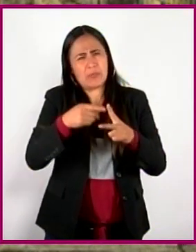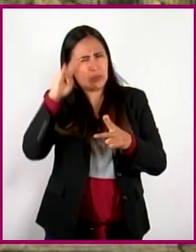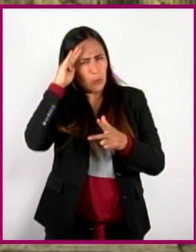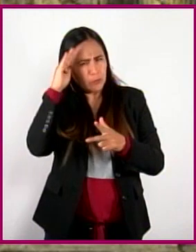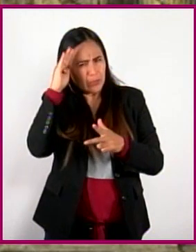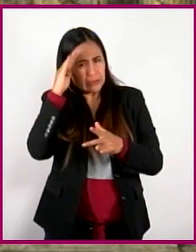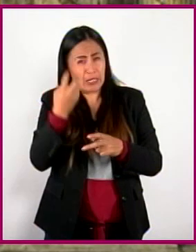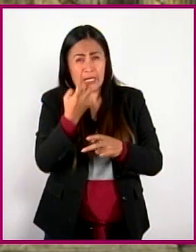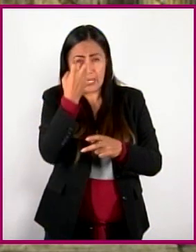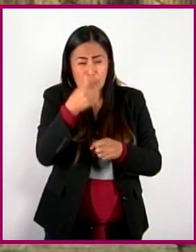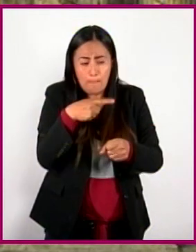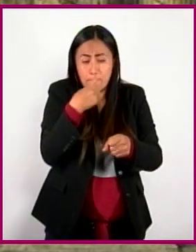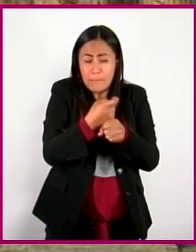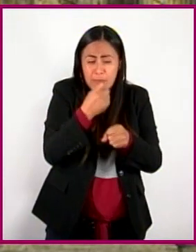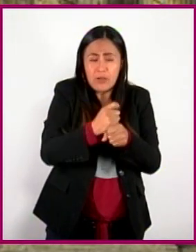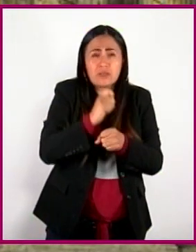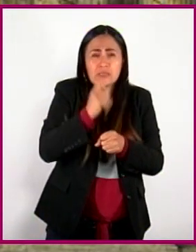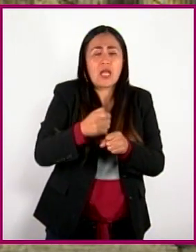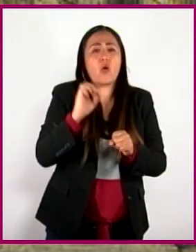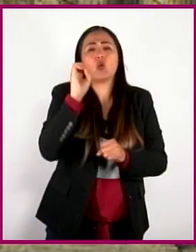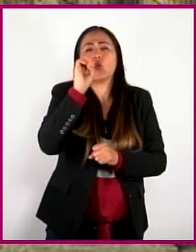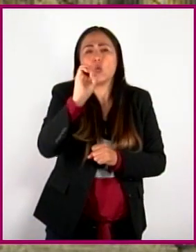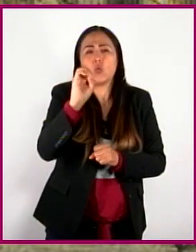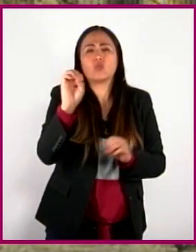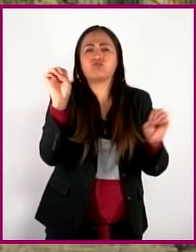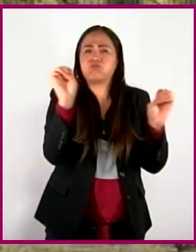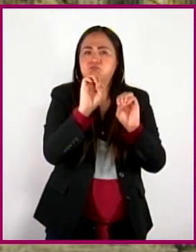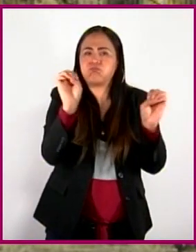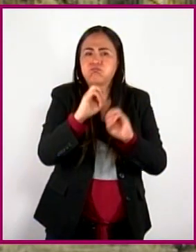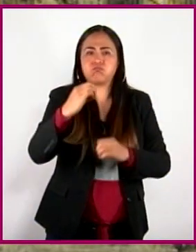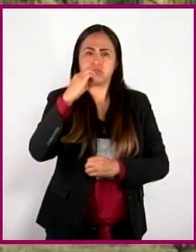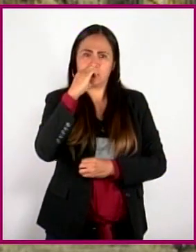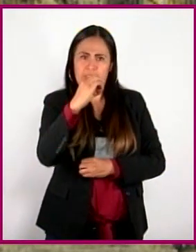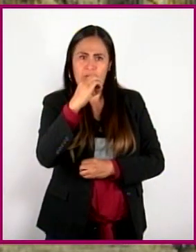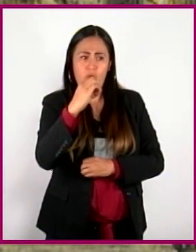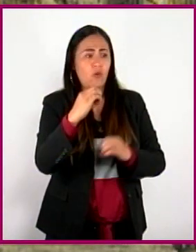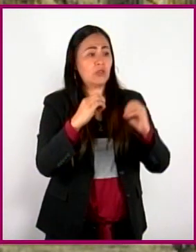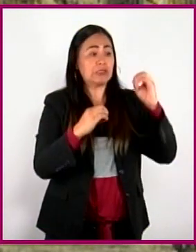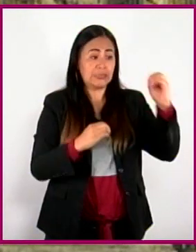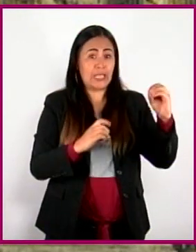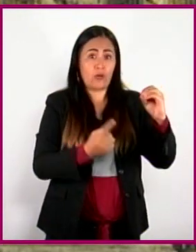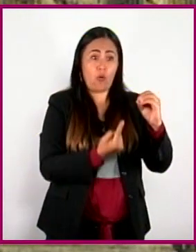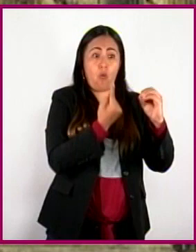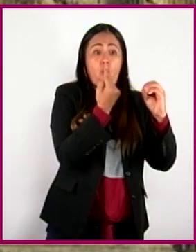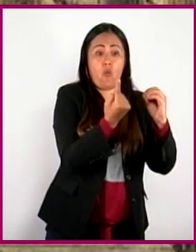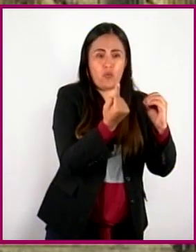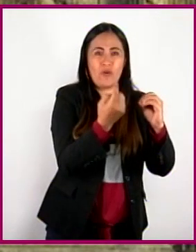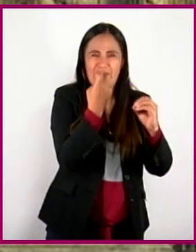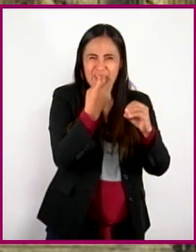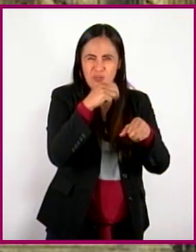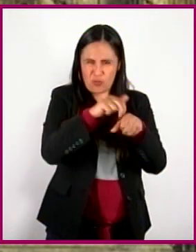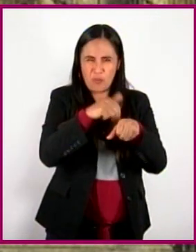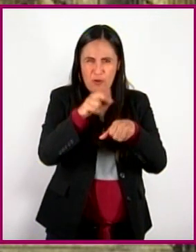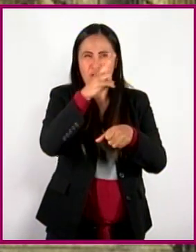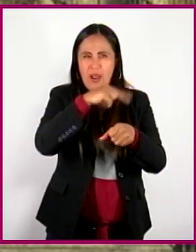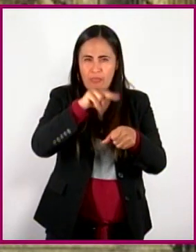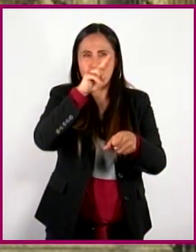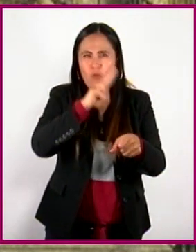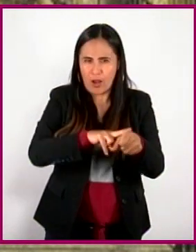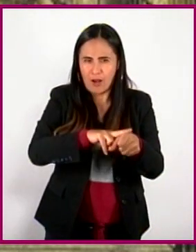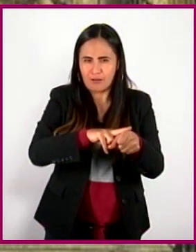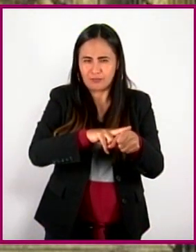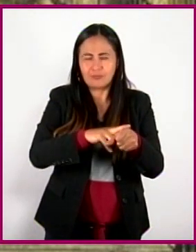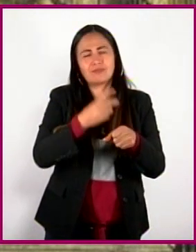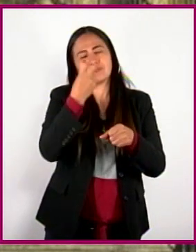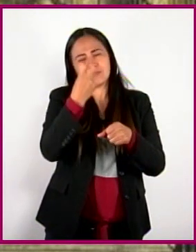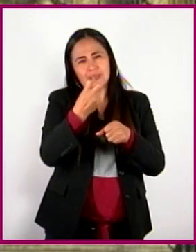primer elemento debería ser el 0, ya que de esta manera tendríamos tanto al 1 como al 0 en los naturales, con la ventaja de que